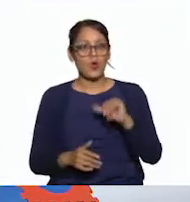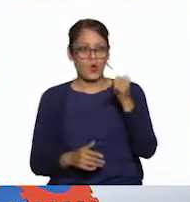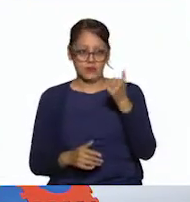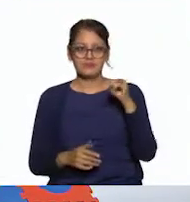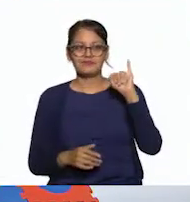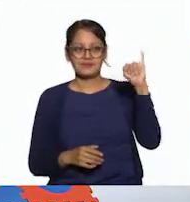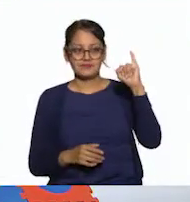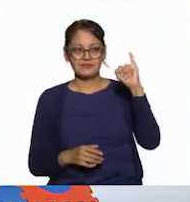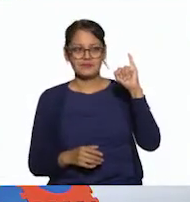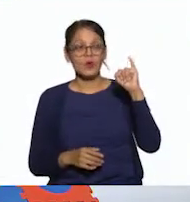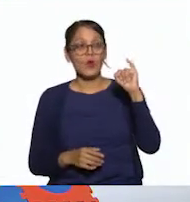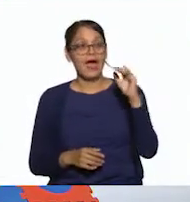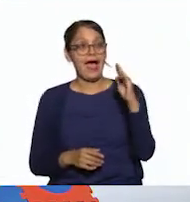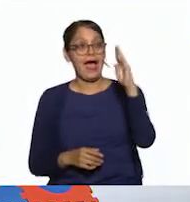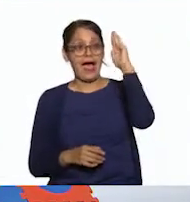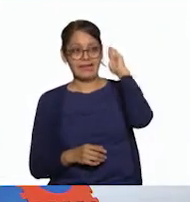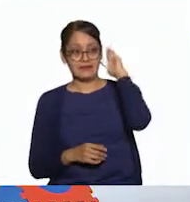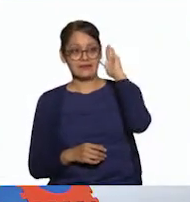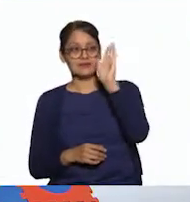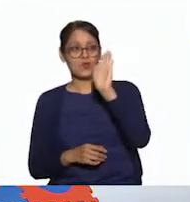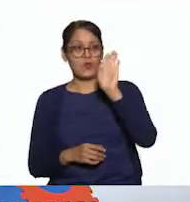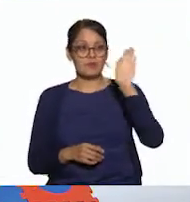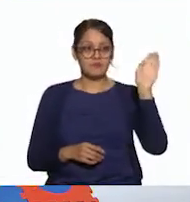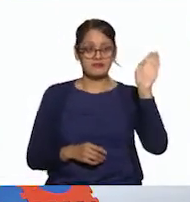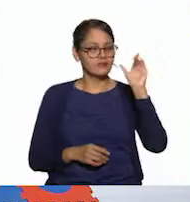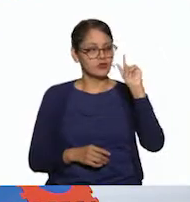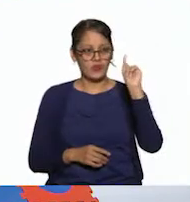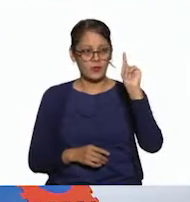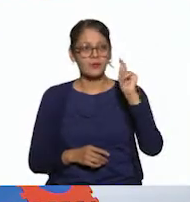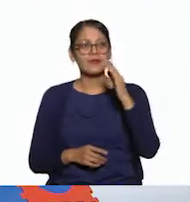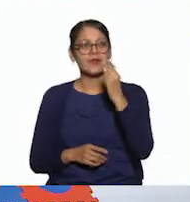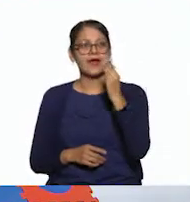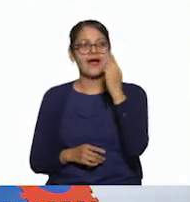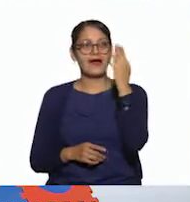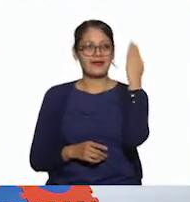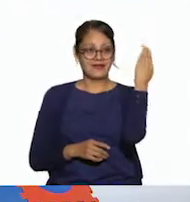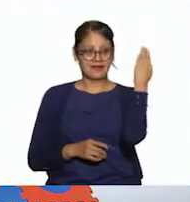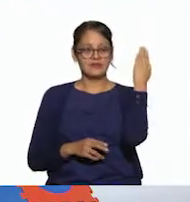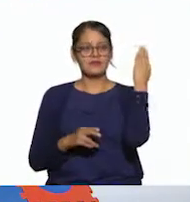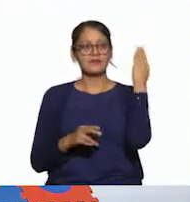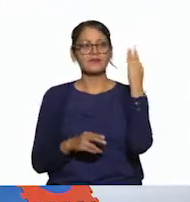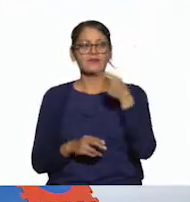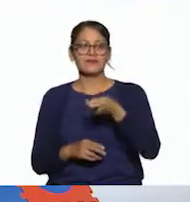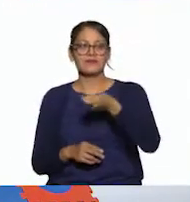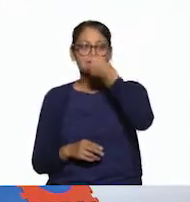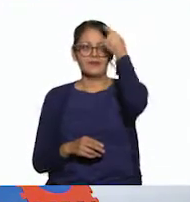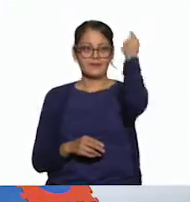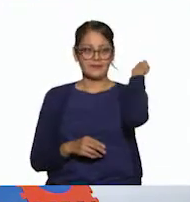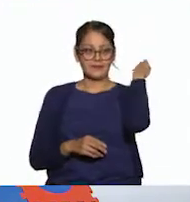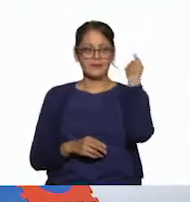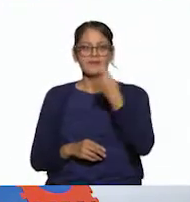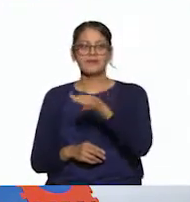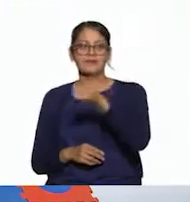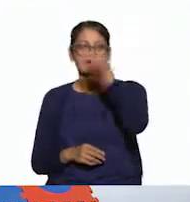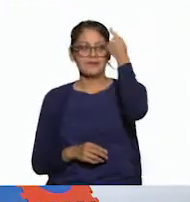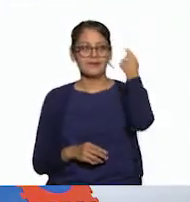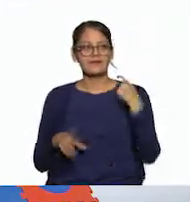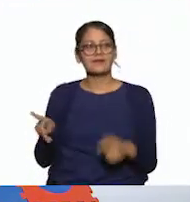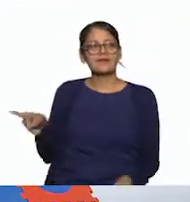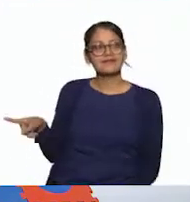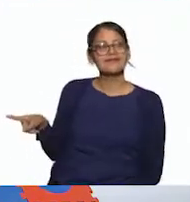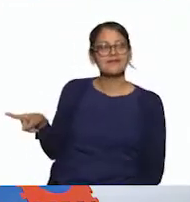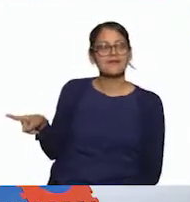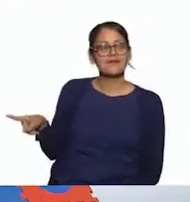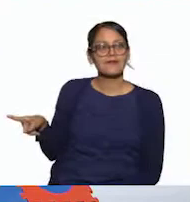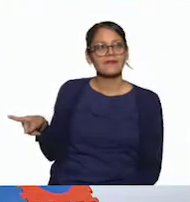lado. No es atrás ni es izquierda, es diagonal, atrás, izquierda. Es, por ejemplo, yo